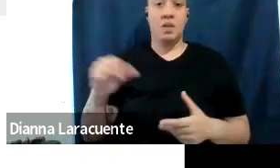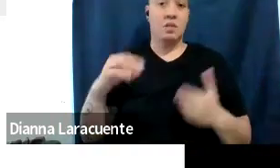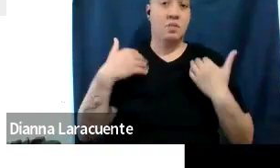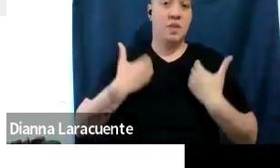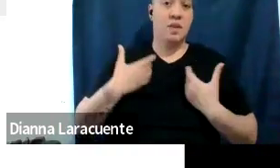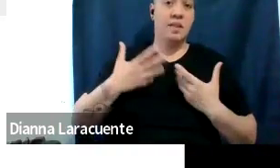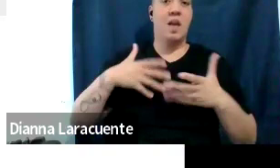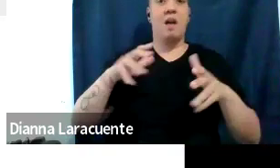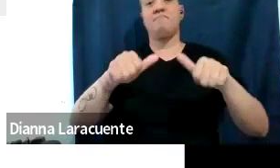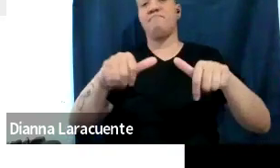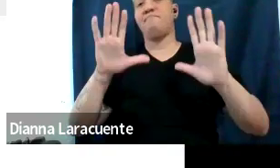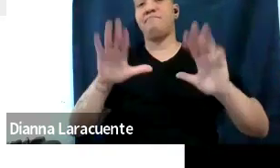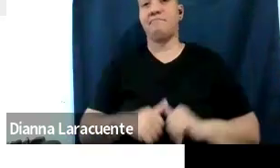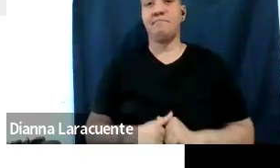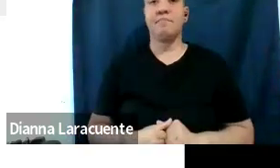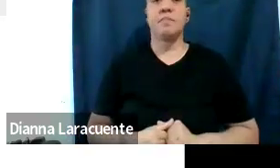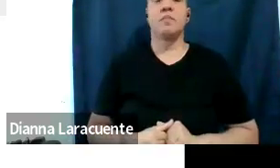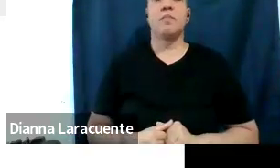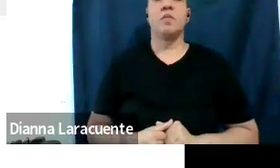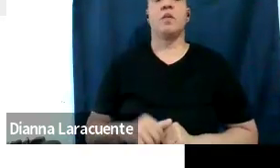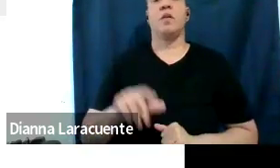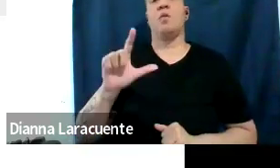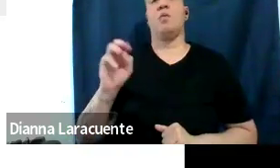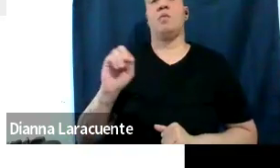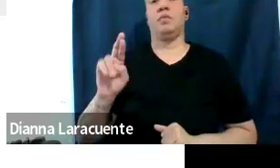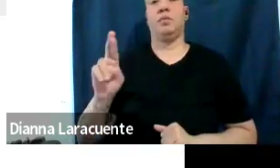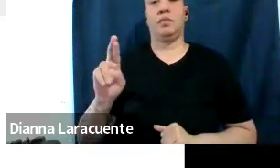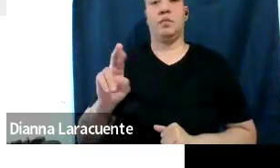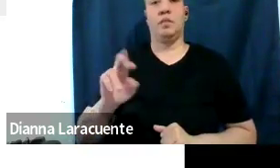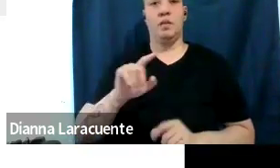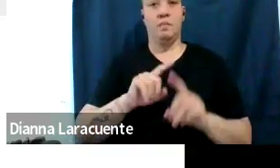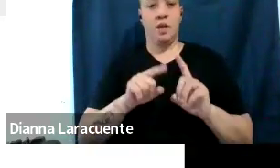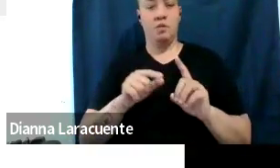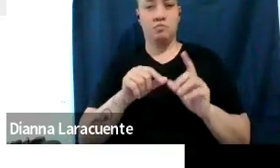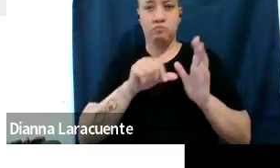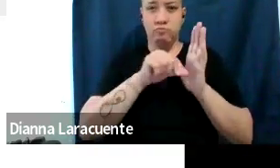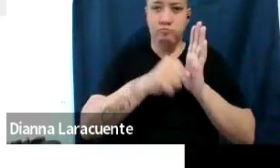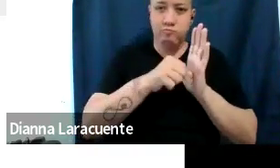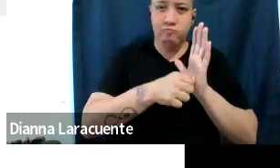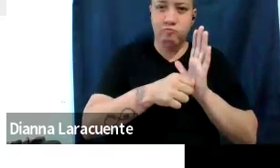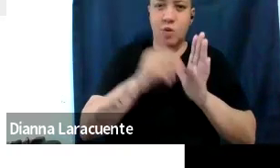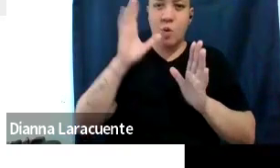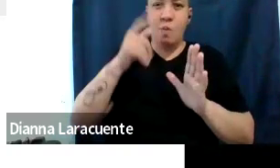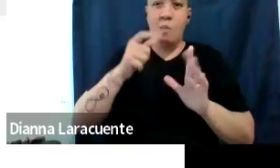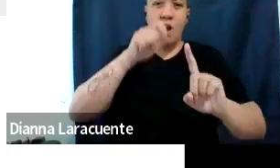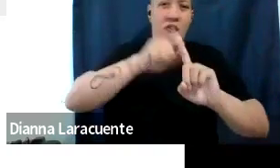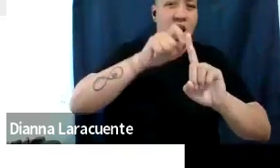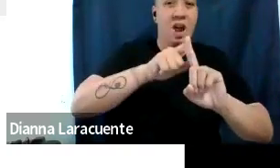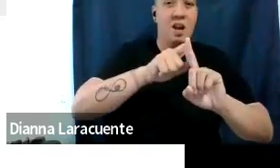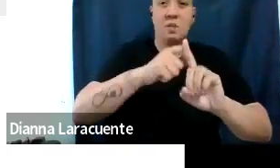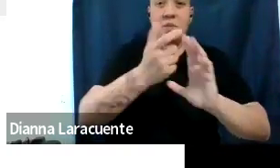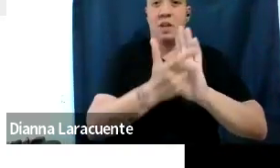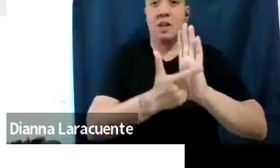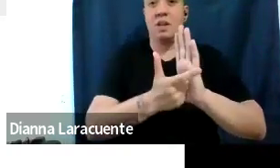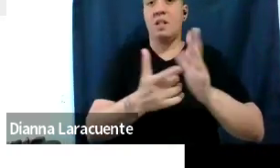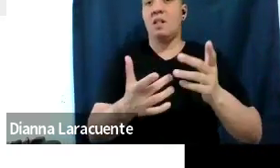pero Muñoz Rivera puso la llaga. ¿Por qué le tiran tanto? No por defender la lengua,